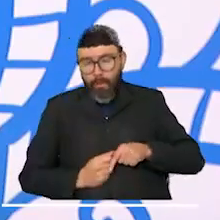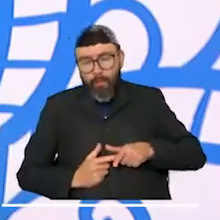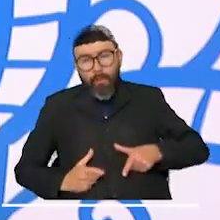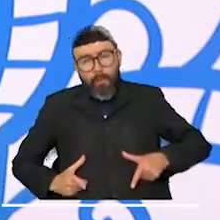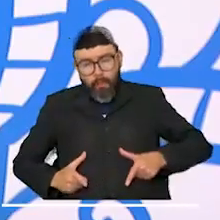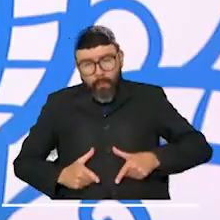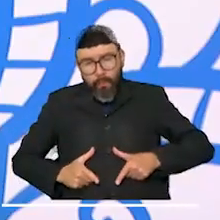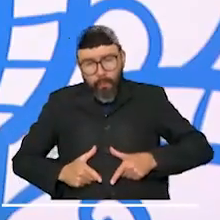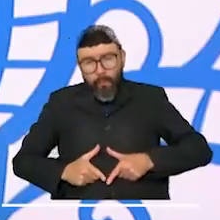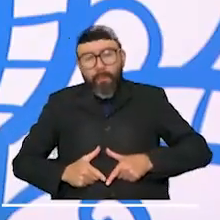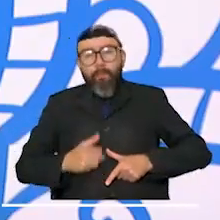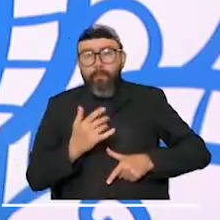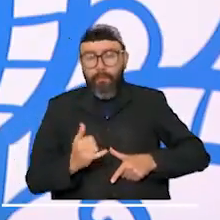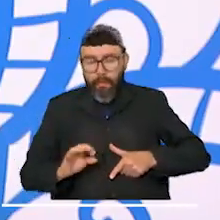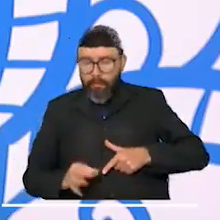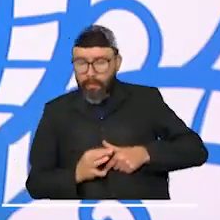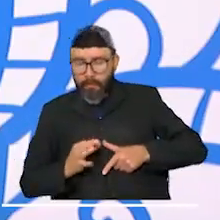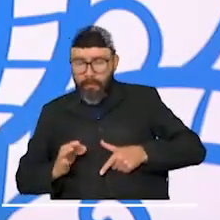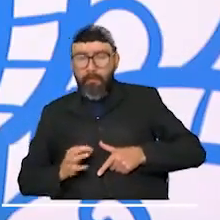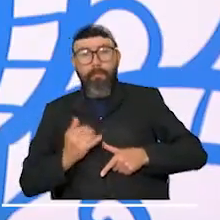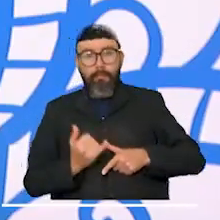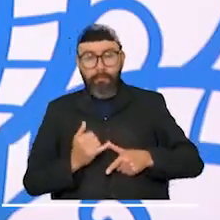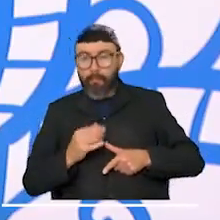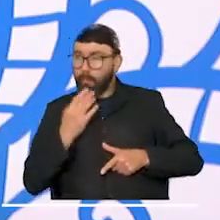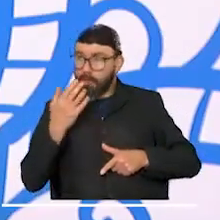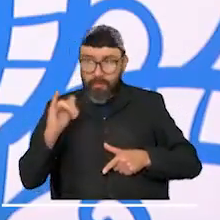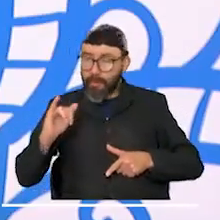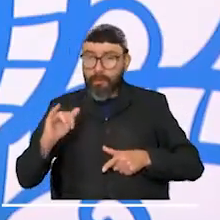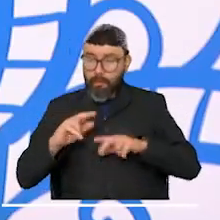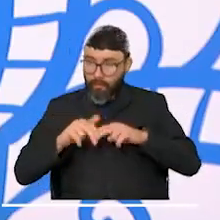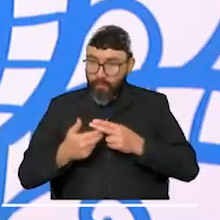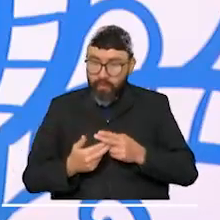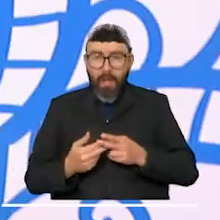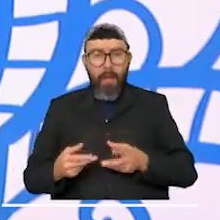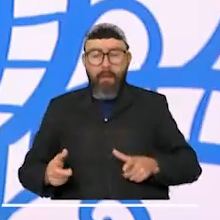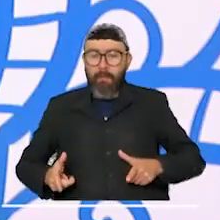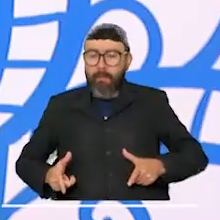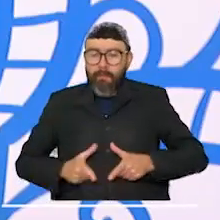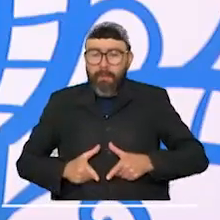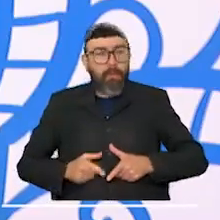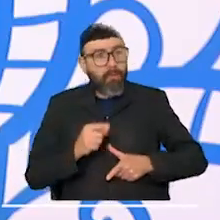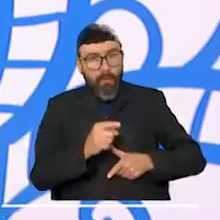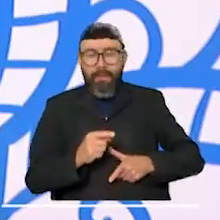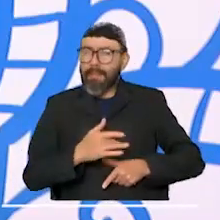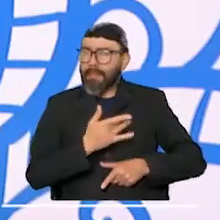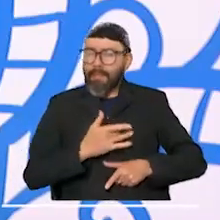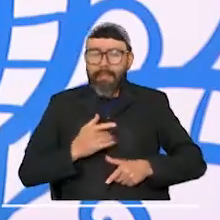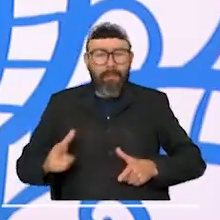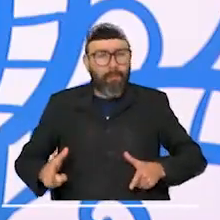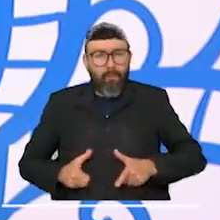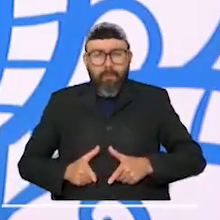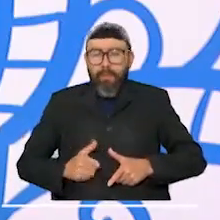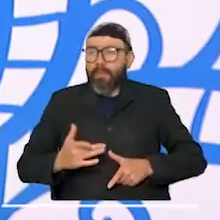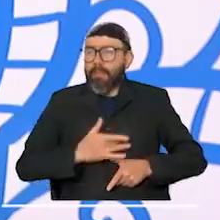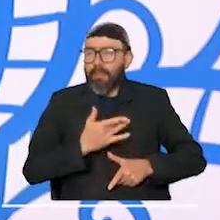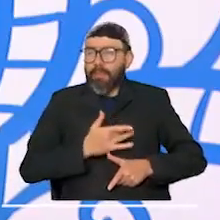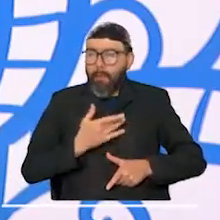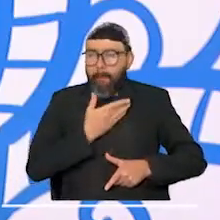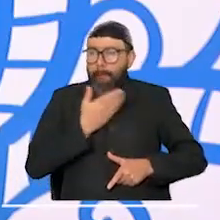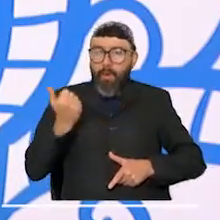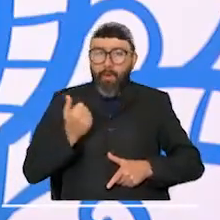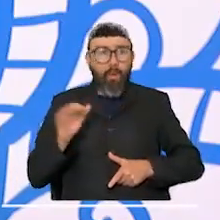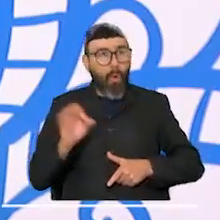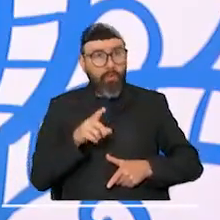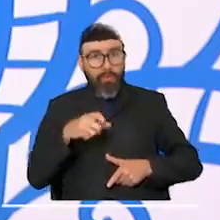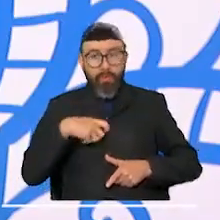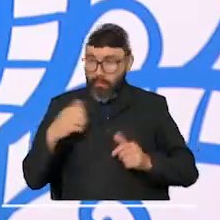y adentro ya al momento Entonces para tener relaciones sexuales las ponemos mucho más cerradas ella disfruta más no se afectan las relaciones y Incluso si tiene